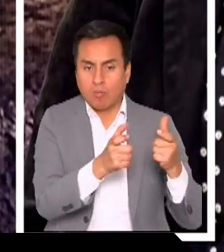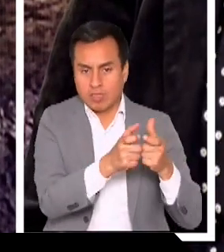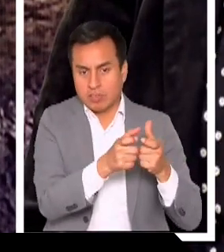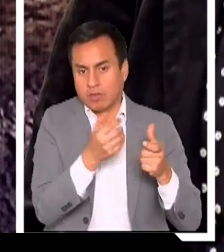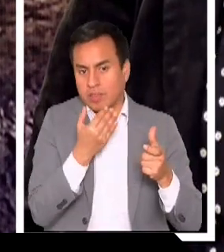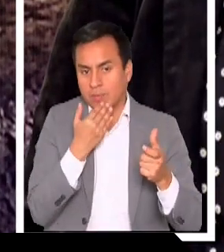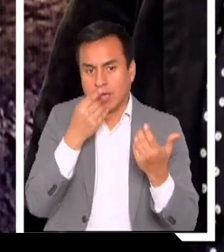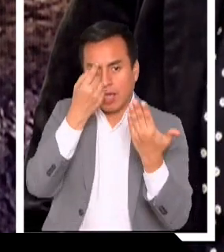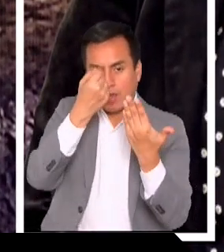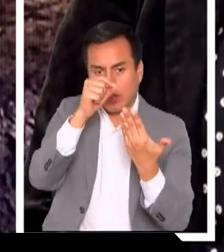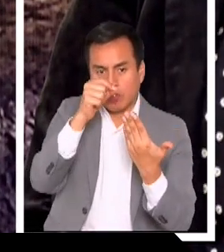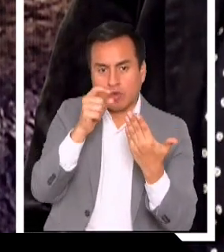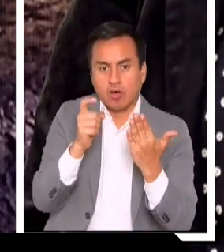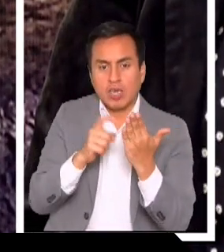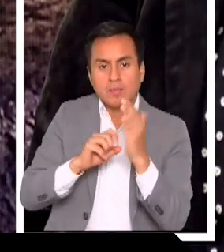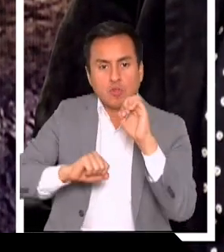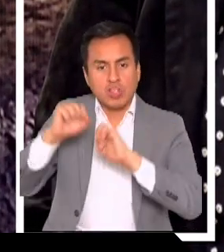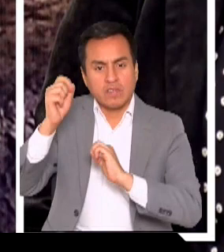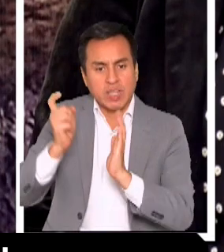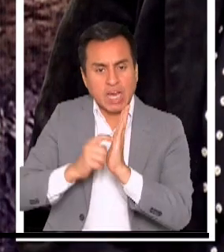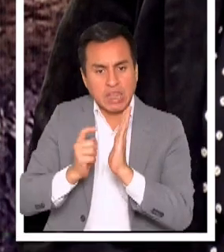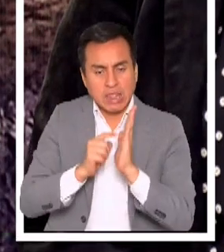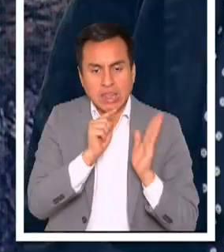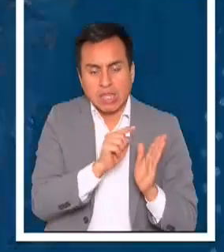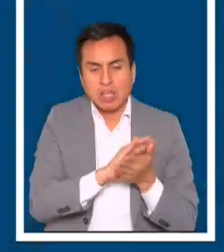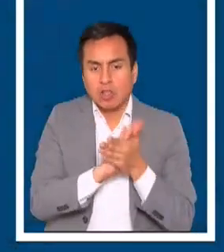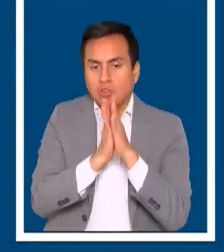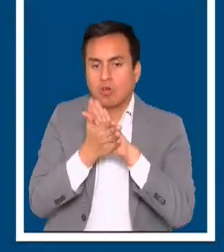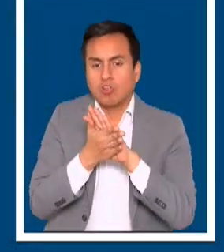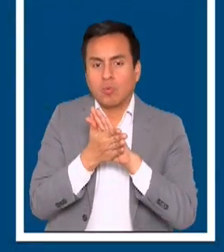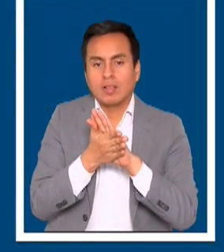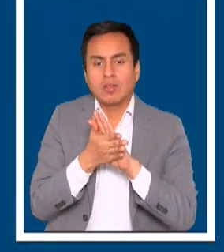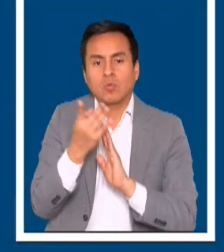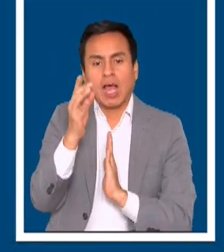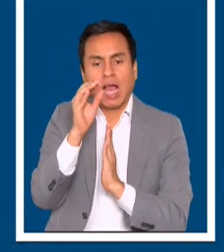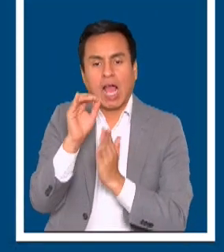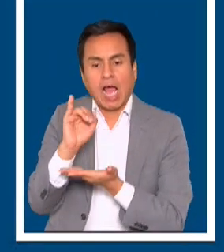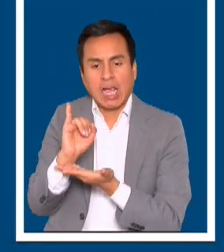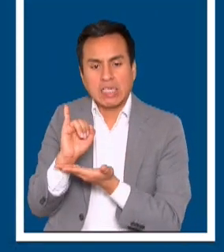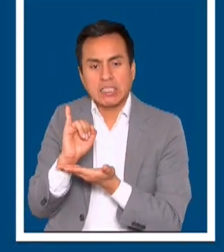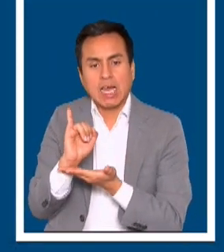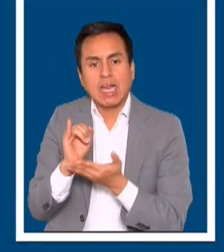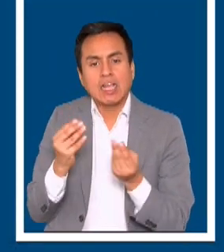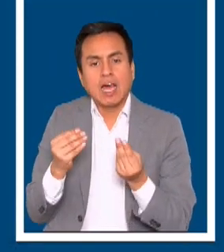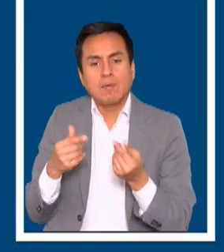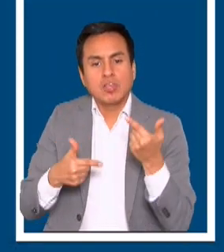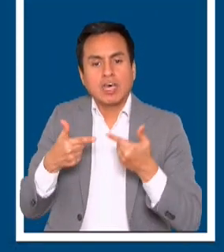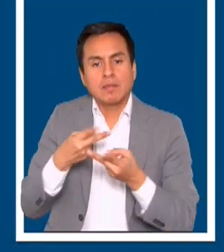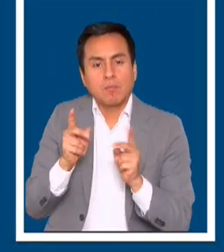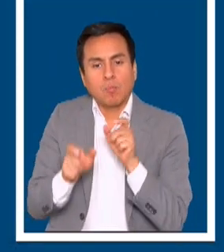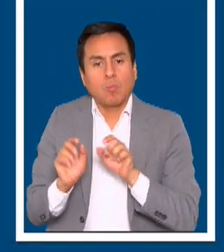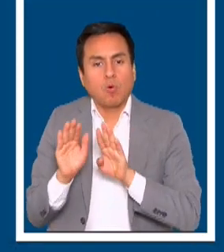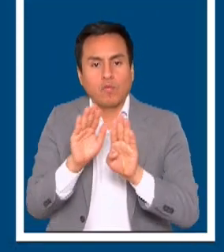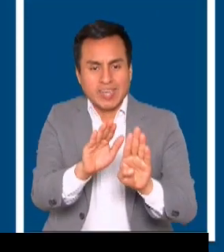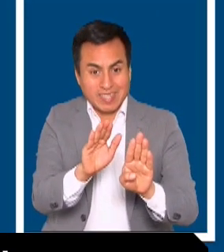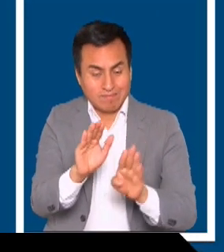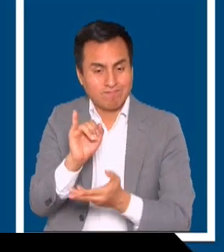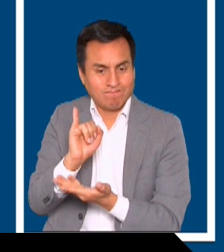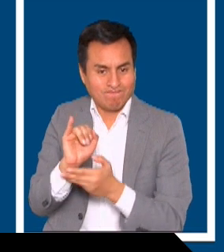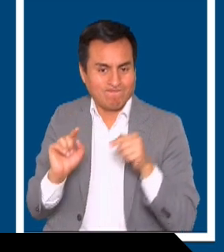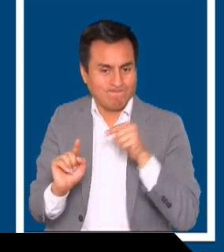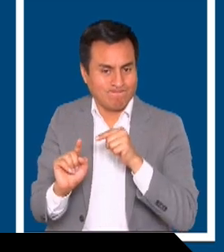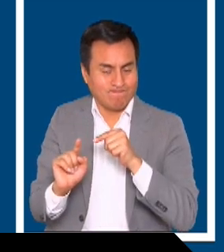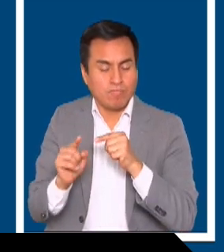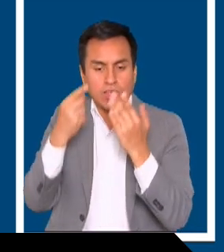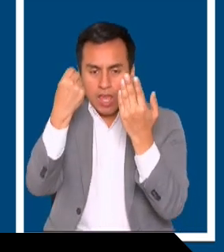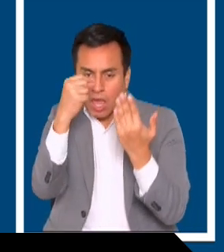público y una agenda para promover la inversión productividad y el crecimiento En total son 20 medidas de reforma del